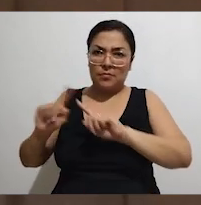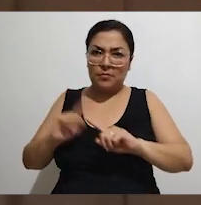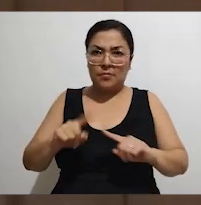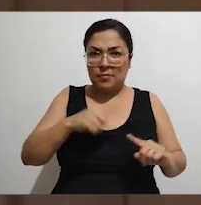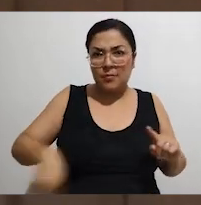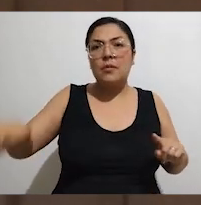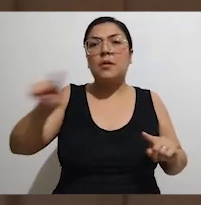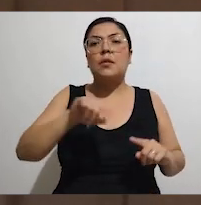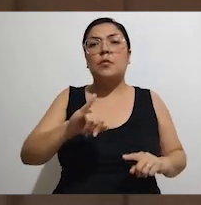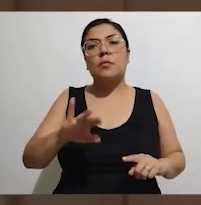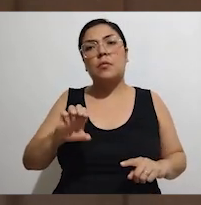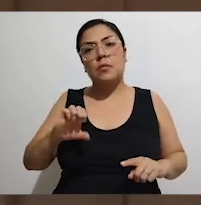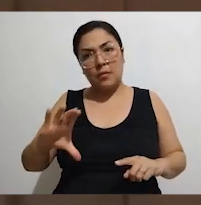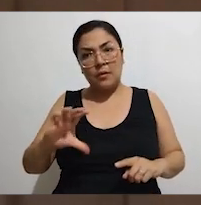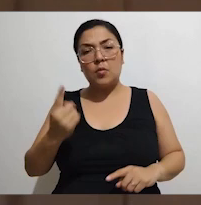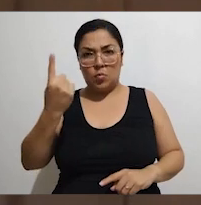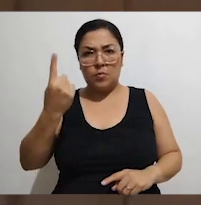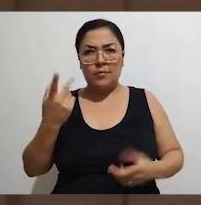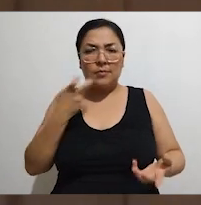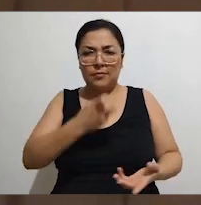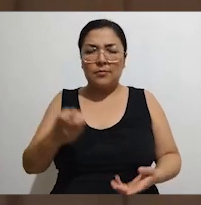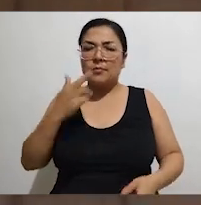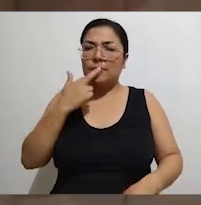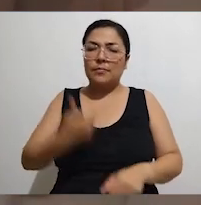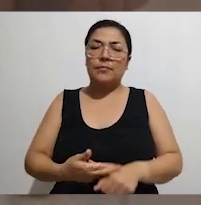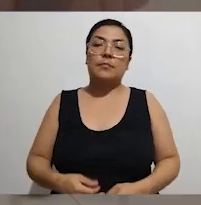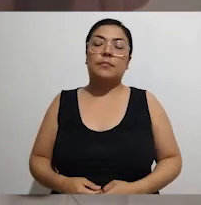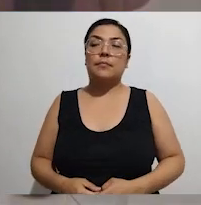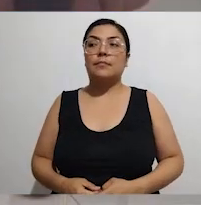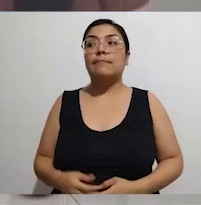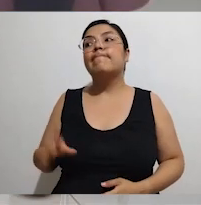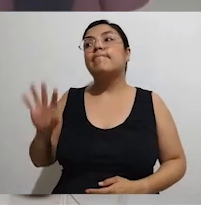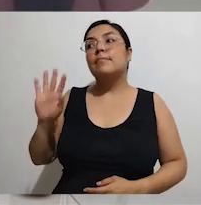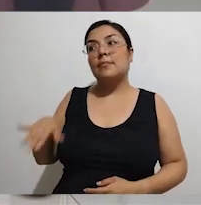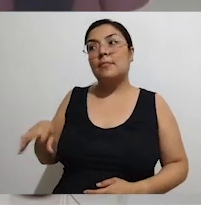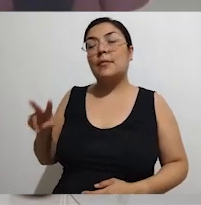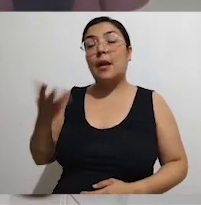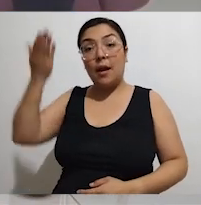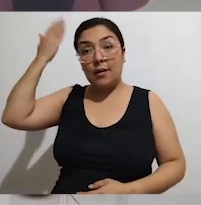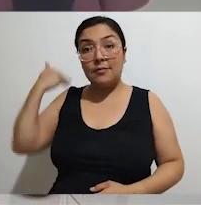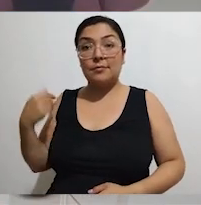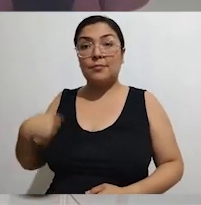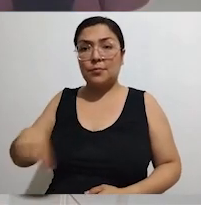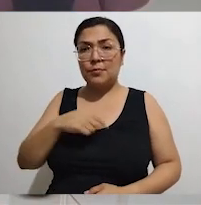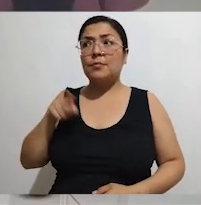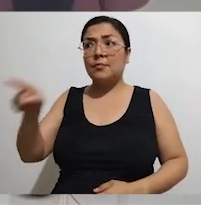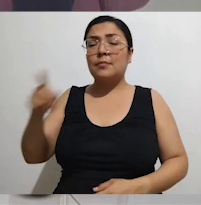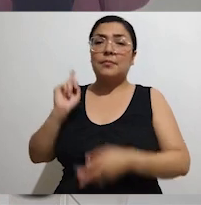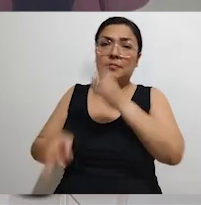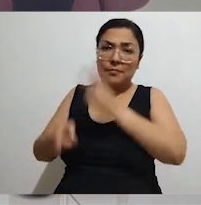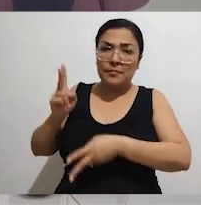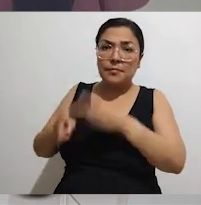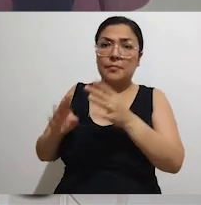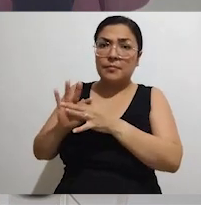el Instituto Electoral de Coahuila. Una de las cosas que platicábamos con usted en algunos otros programas previos de la urna, consejero, tiene que ver con